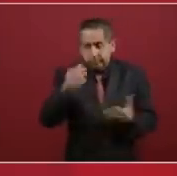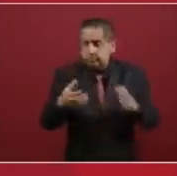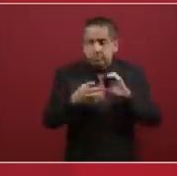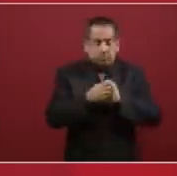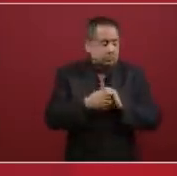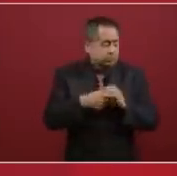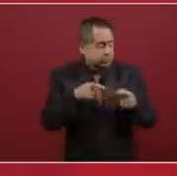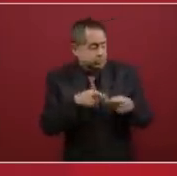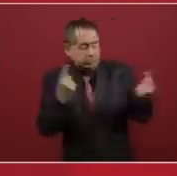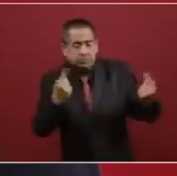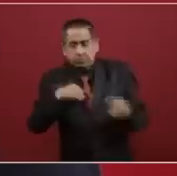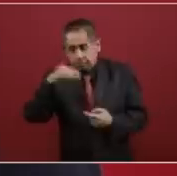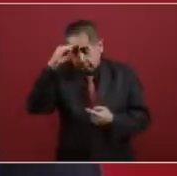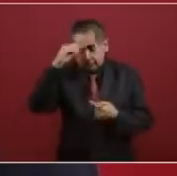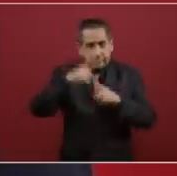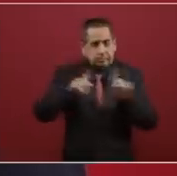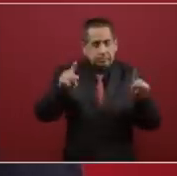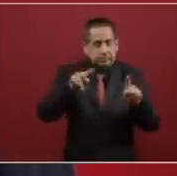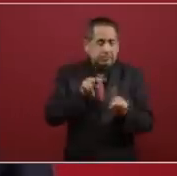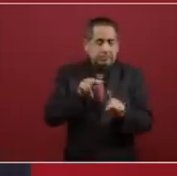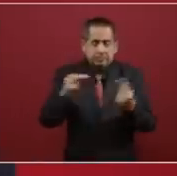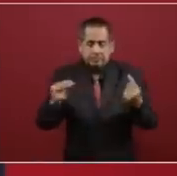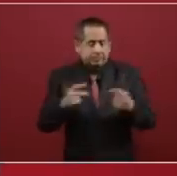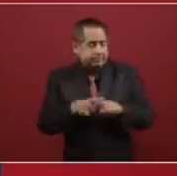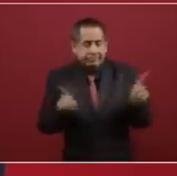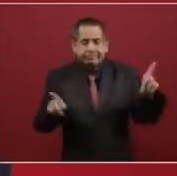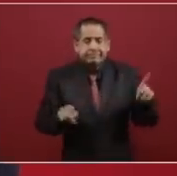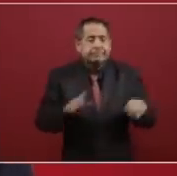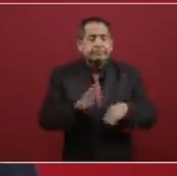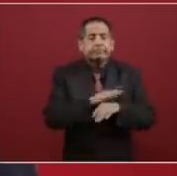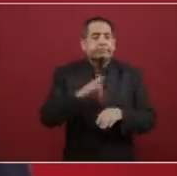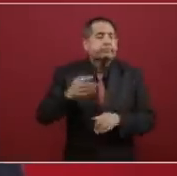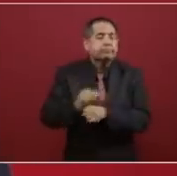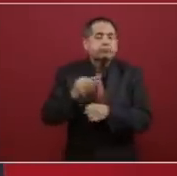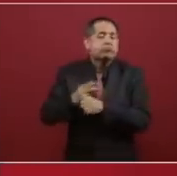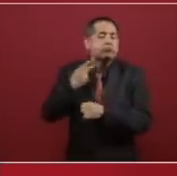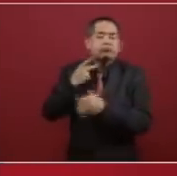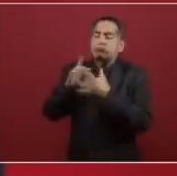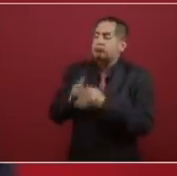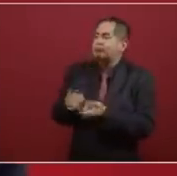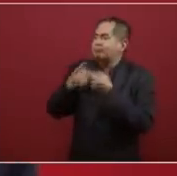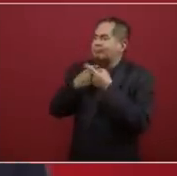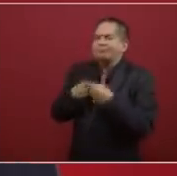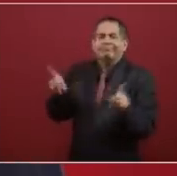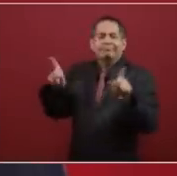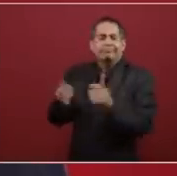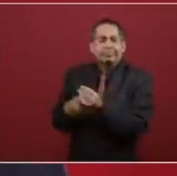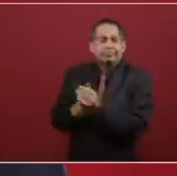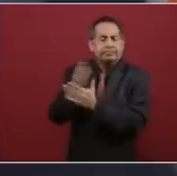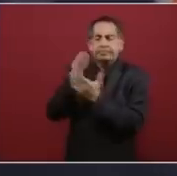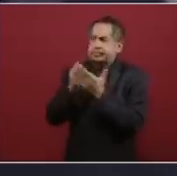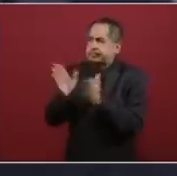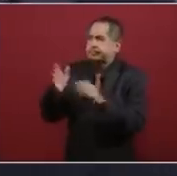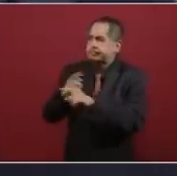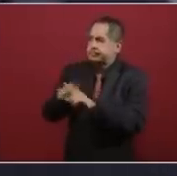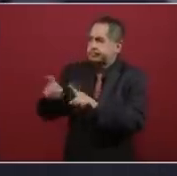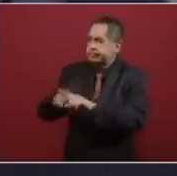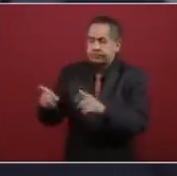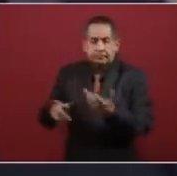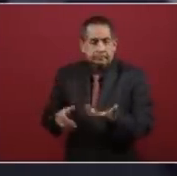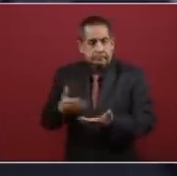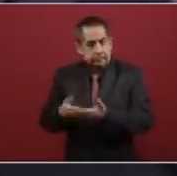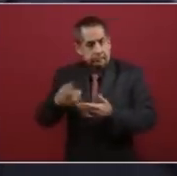nuestros puntos de vista, porque es una política distinta, es una política nueva. Tenemos